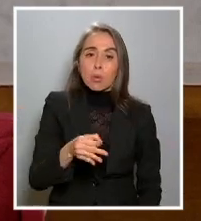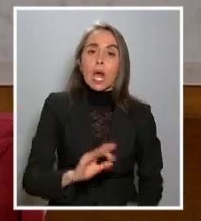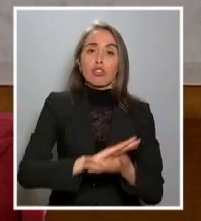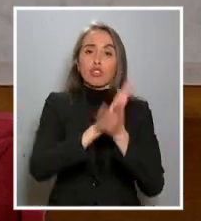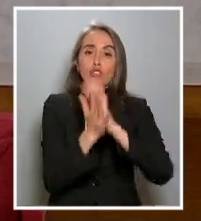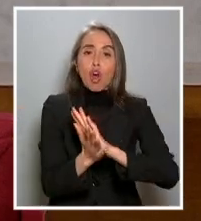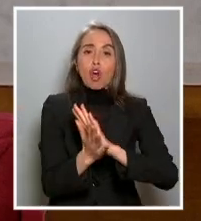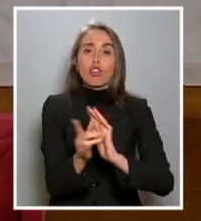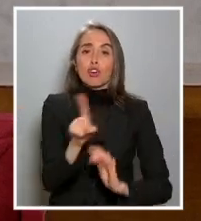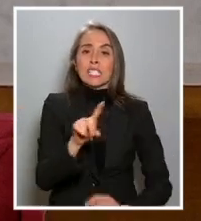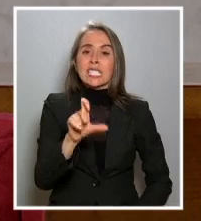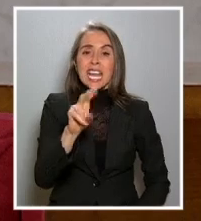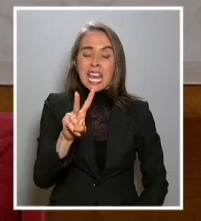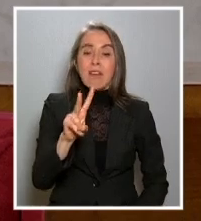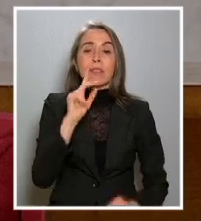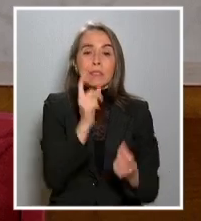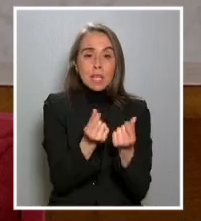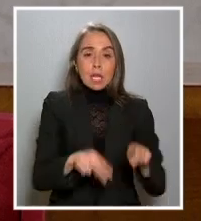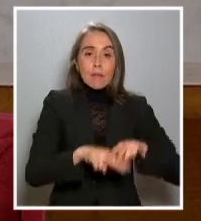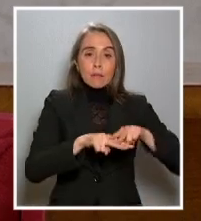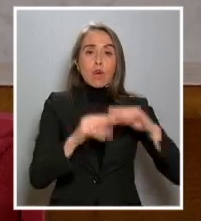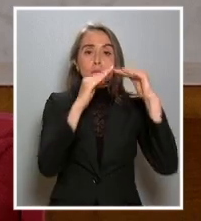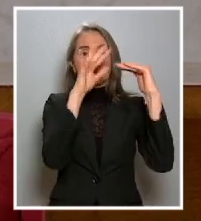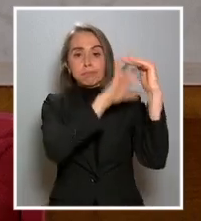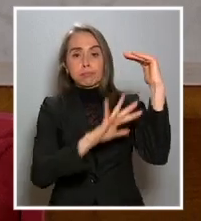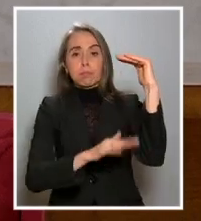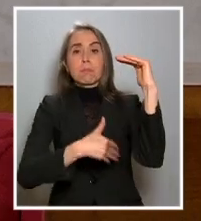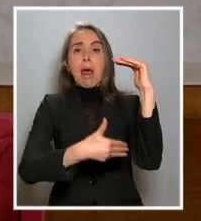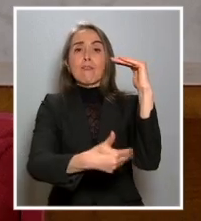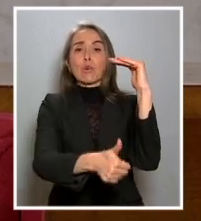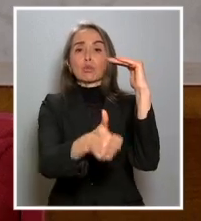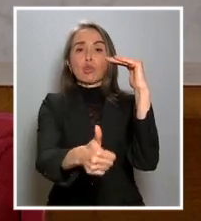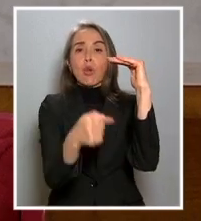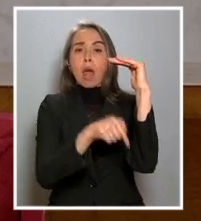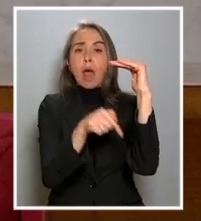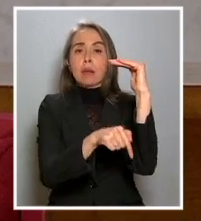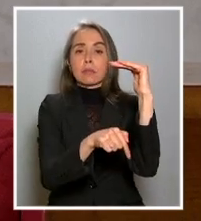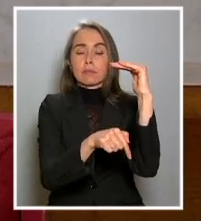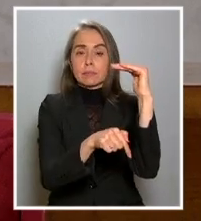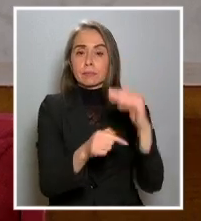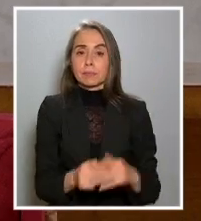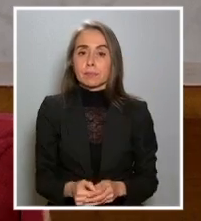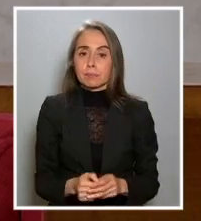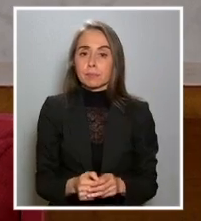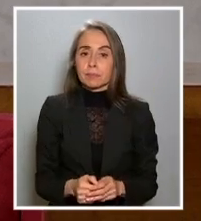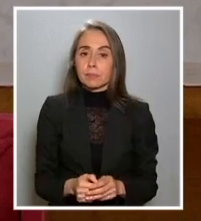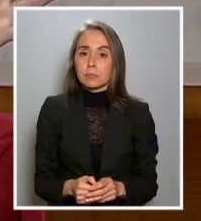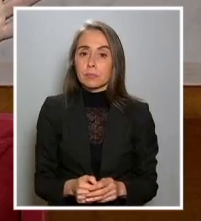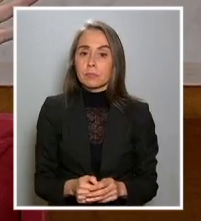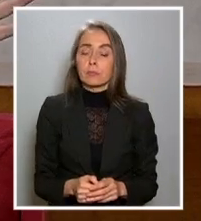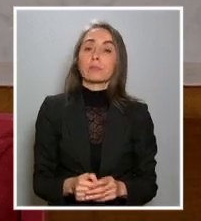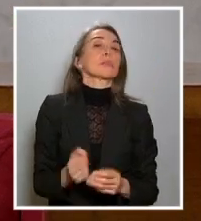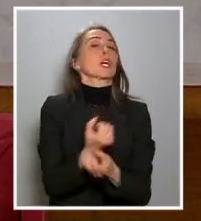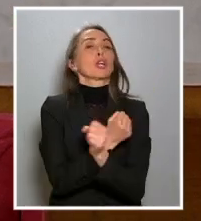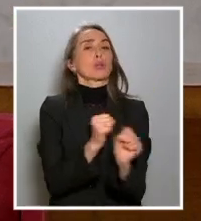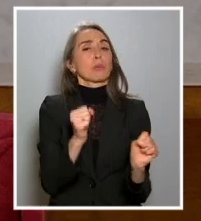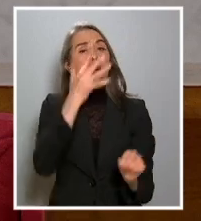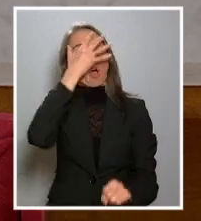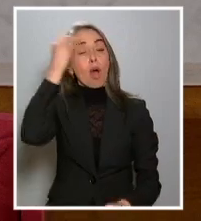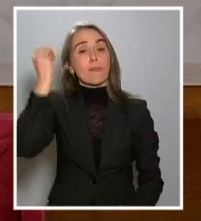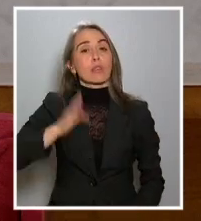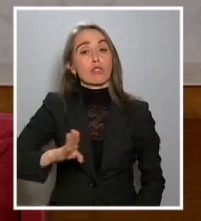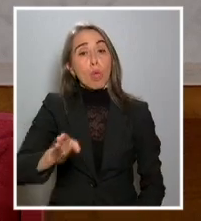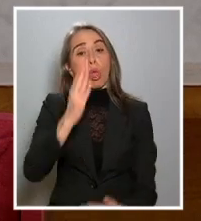SLEP tengan los recursos y la infraestructura necesaria para funcionar adecuadamente. Ahora no podemos olvidar que aún